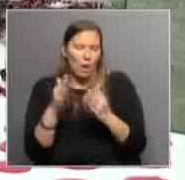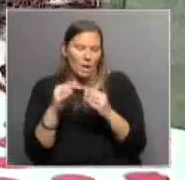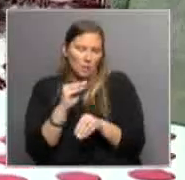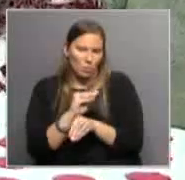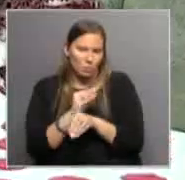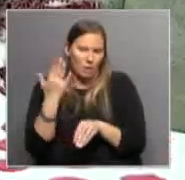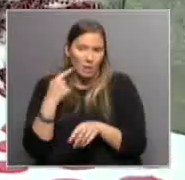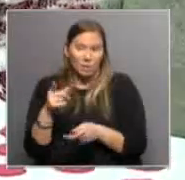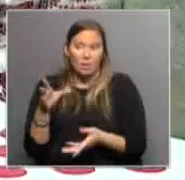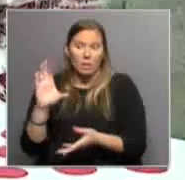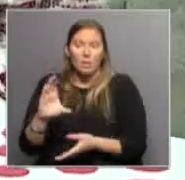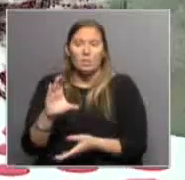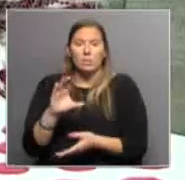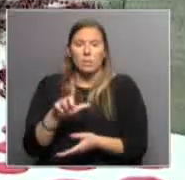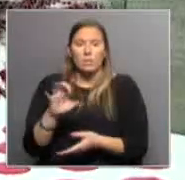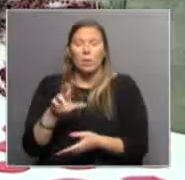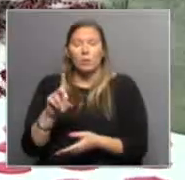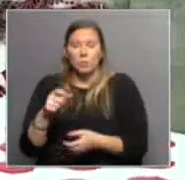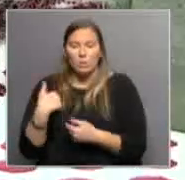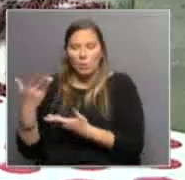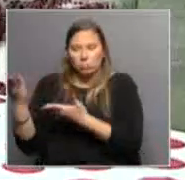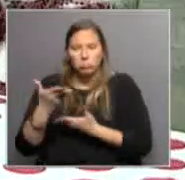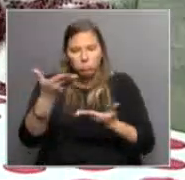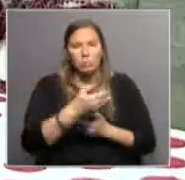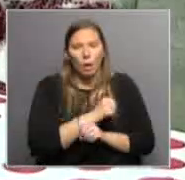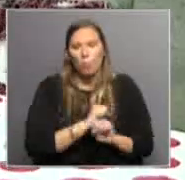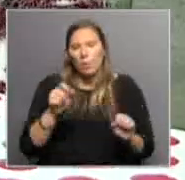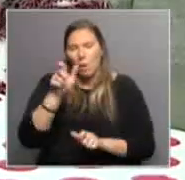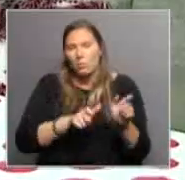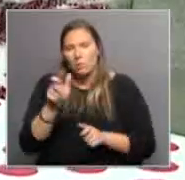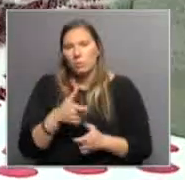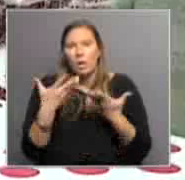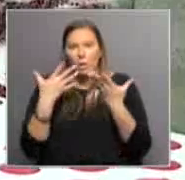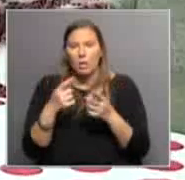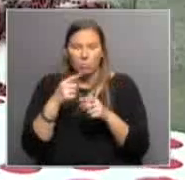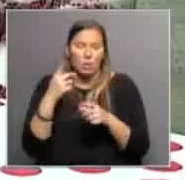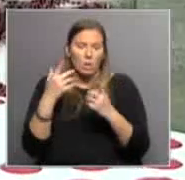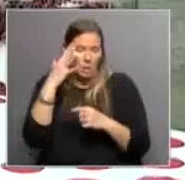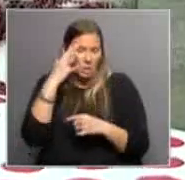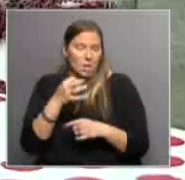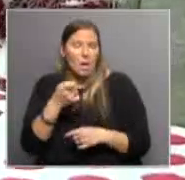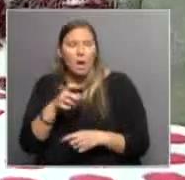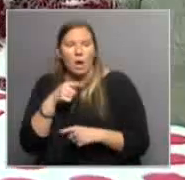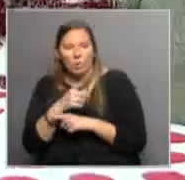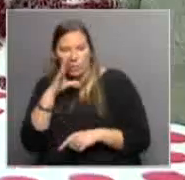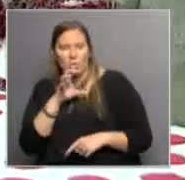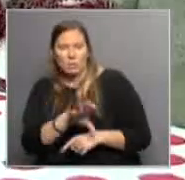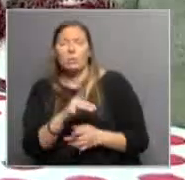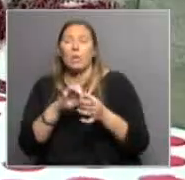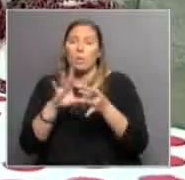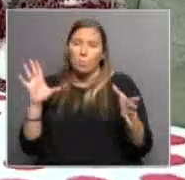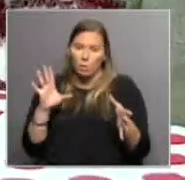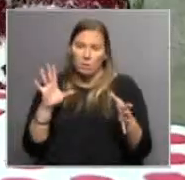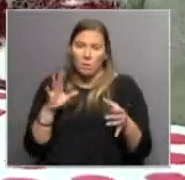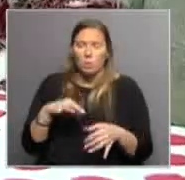cedió el espacio para que, bueno, allí recibamos a toda aquella persona que entienda que ser antirracista también apuesta a una democracia y apuesta